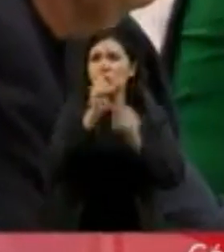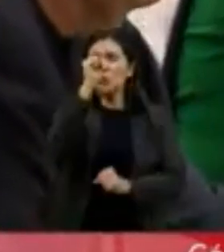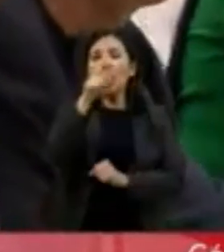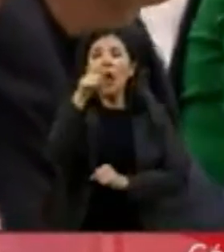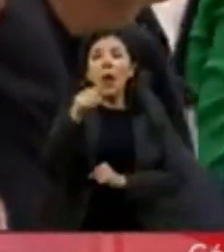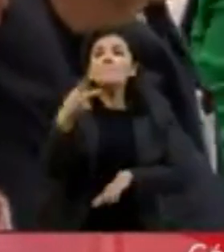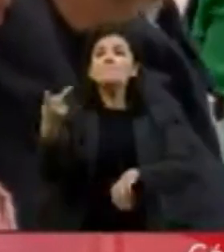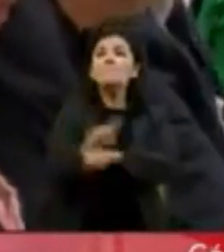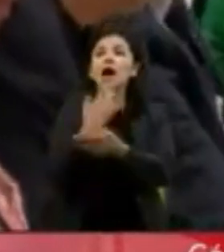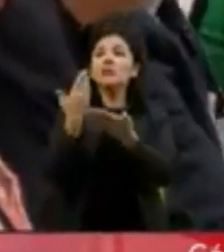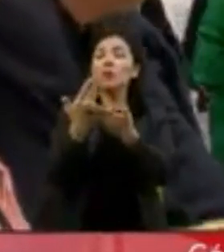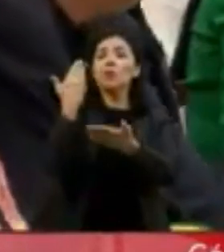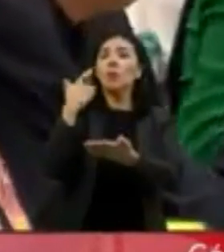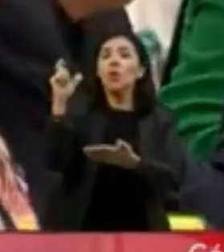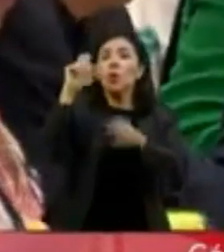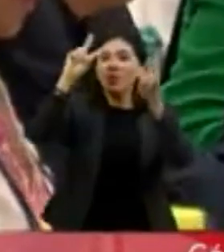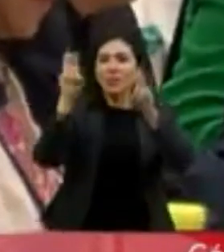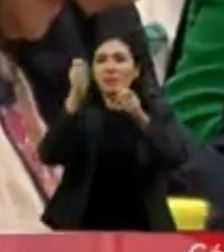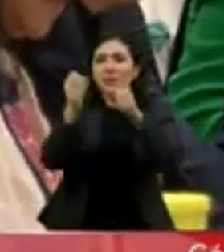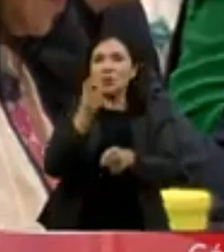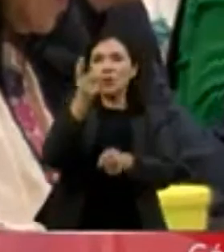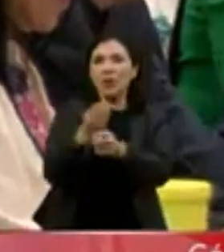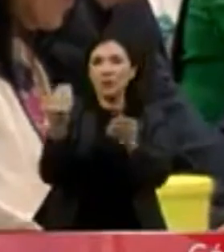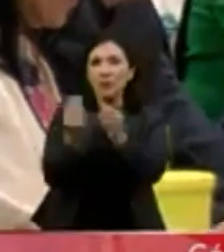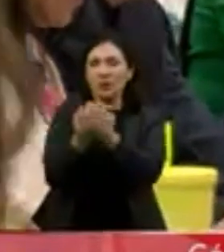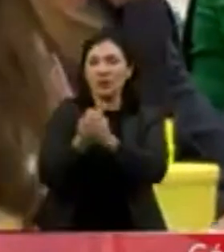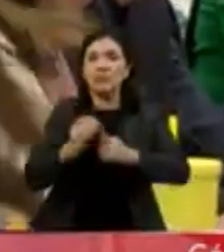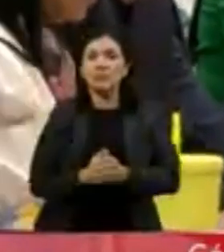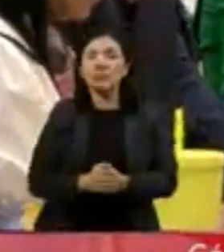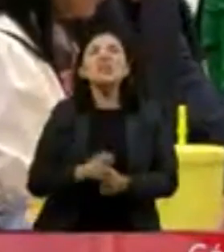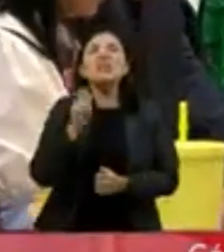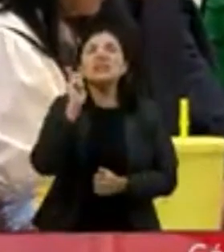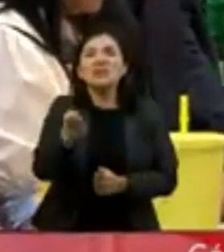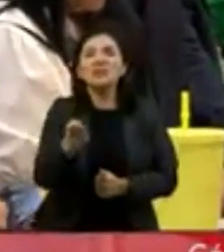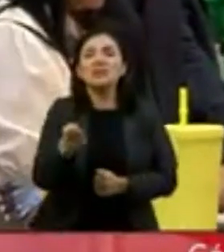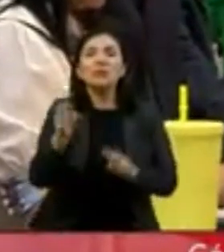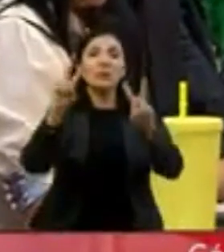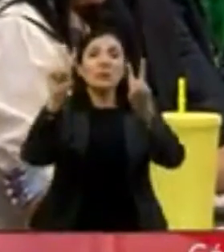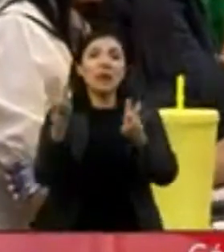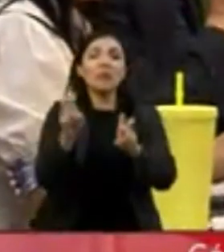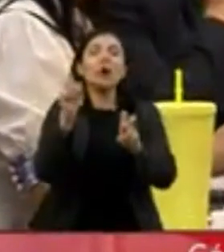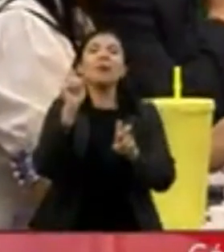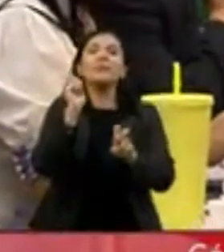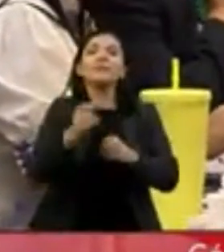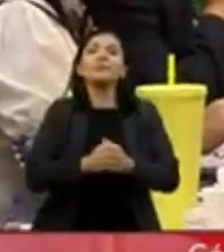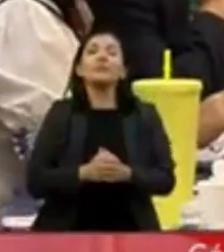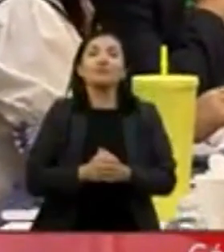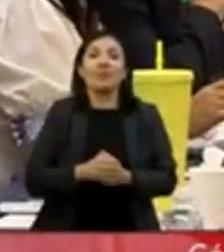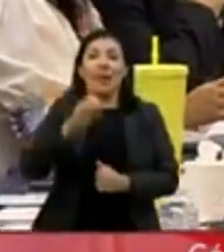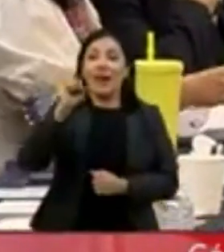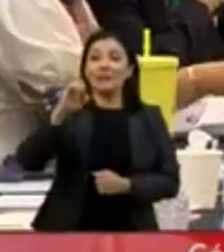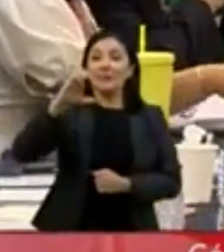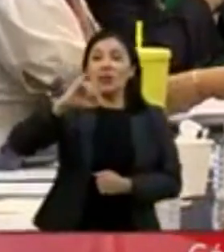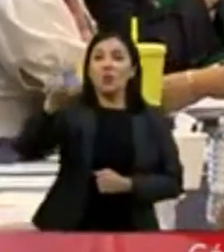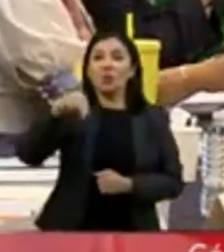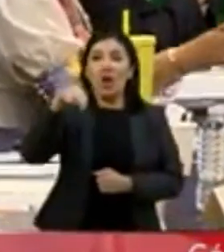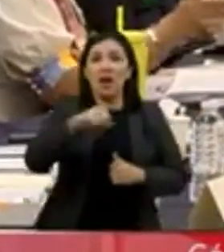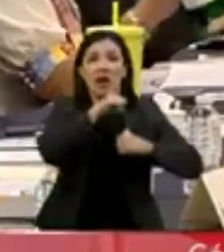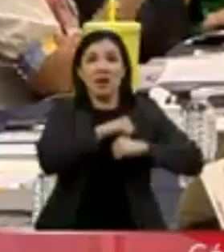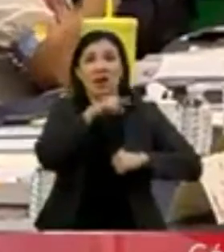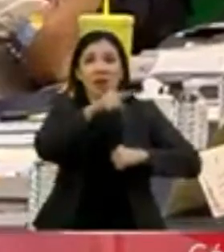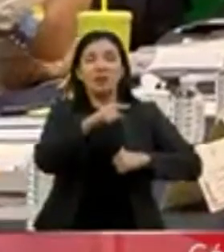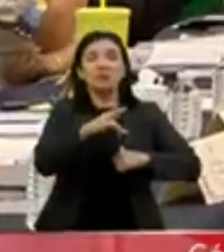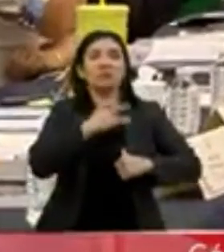que se dio en aquel entonces en el tema de seguridad interior y no fue otra cosa en los términos generales en que la suprema corte de justicia de la nación